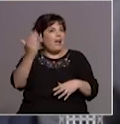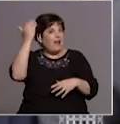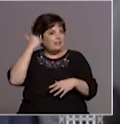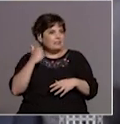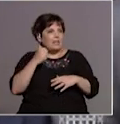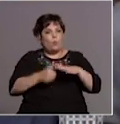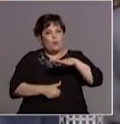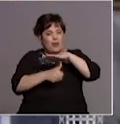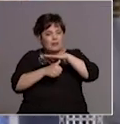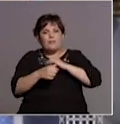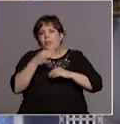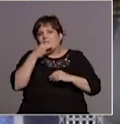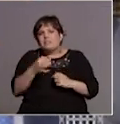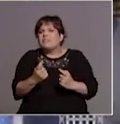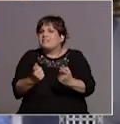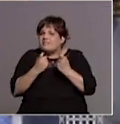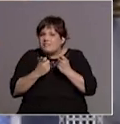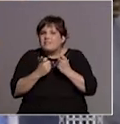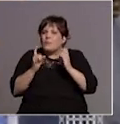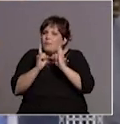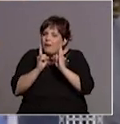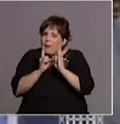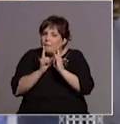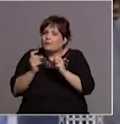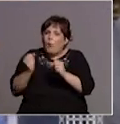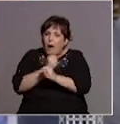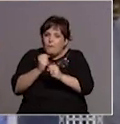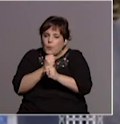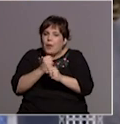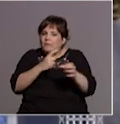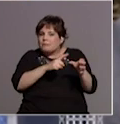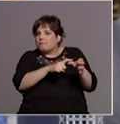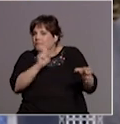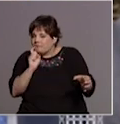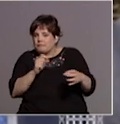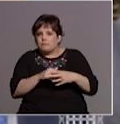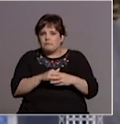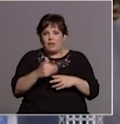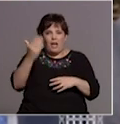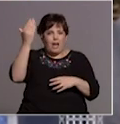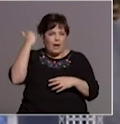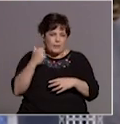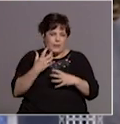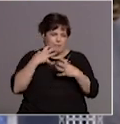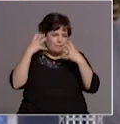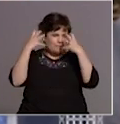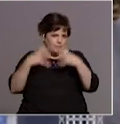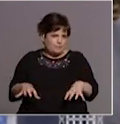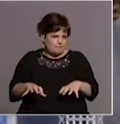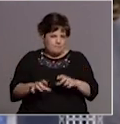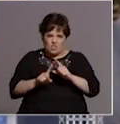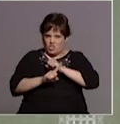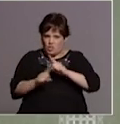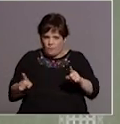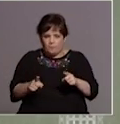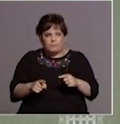conservadora insistió en la necesidad de que el parlamento apruebe un plan de salida que hace pocos días recibió un fuerte rechazo desde esas